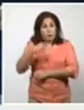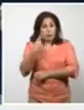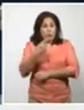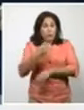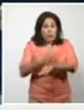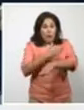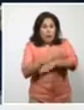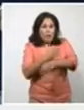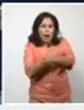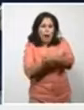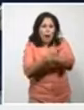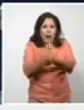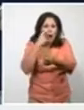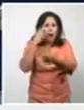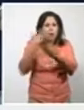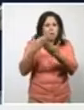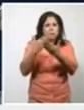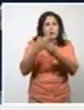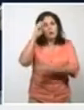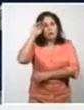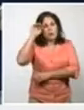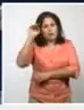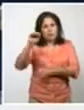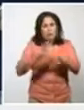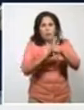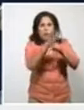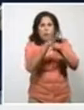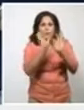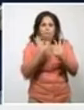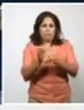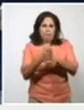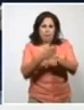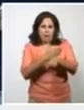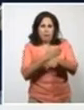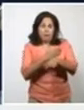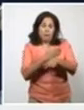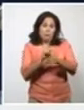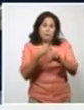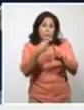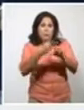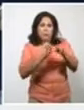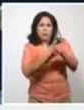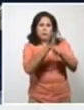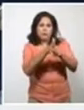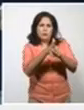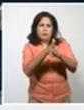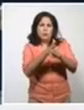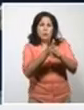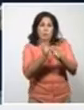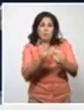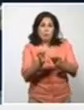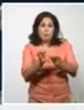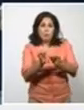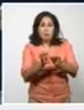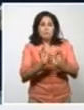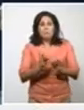donde detectamos casos positivos al SARS-CoV-2 y con